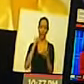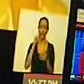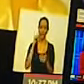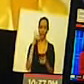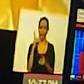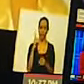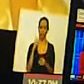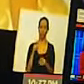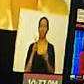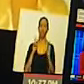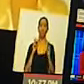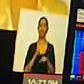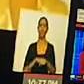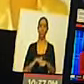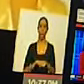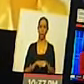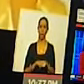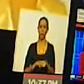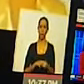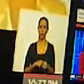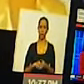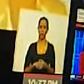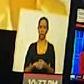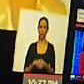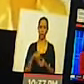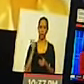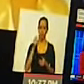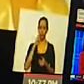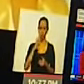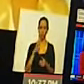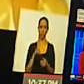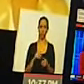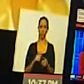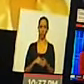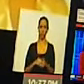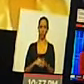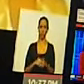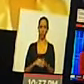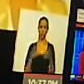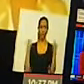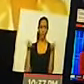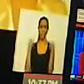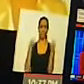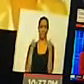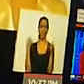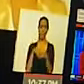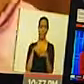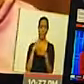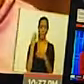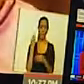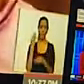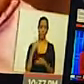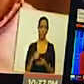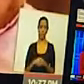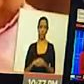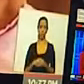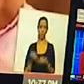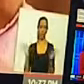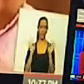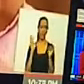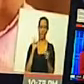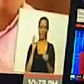y Un Nuevo Tiempo, miembros del G4 precisamente, en campaña abierta por elecciones parlamentarias. Nadie habla hoy de